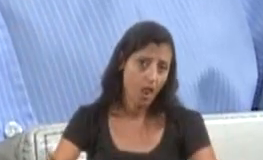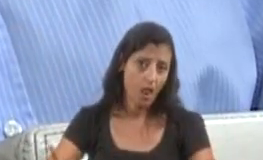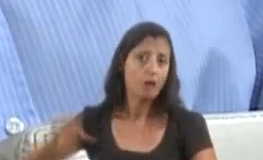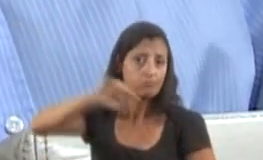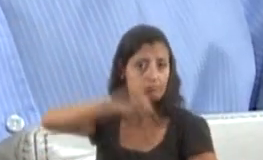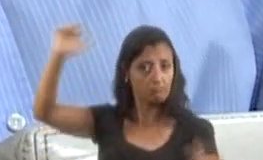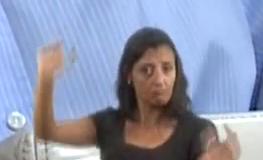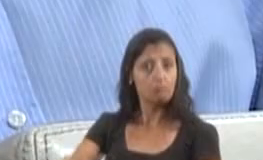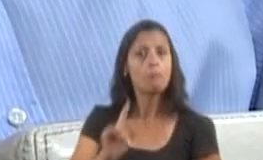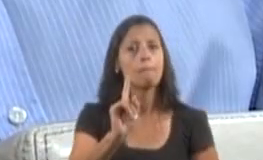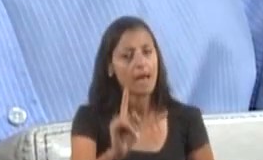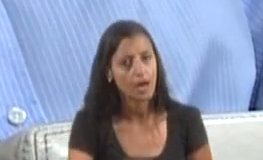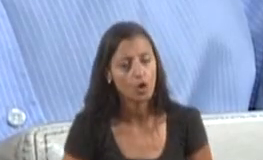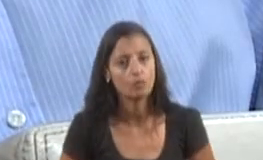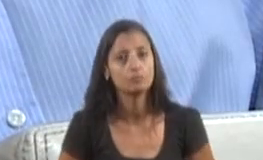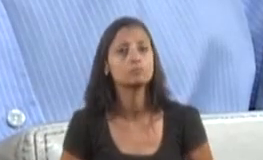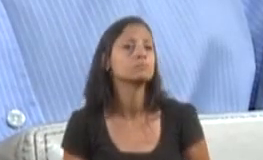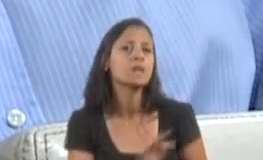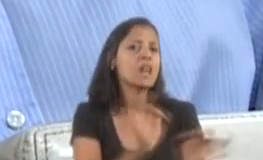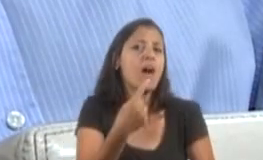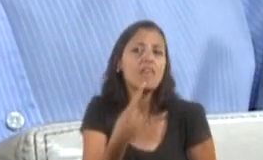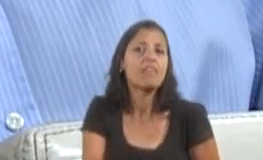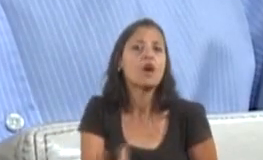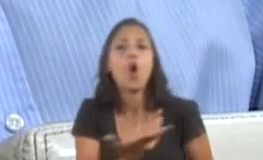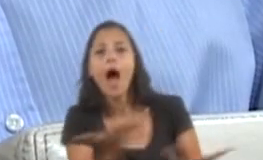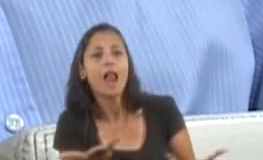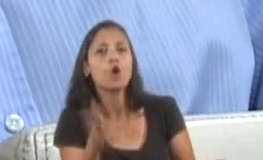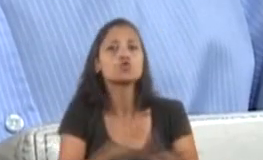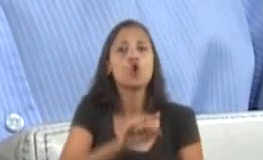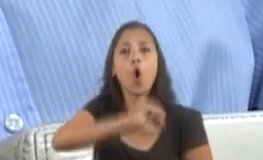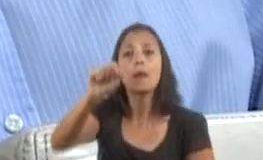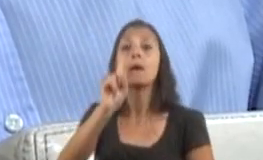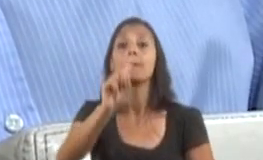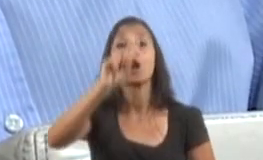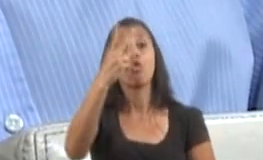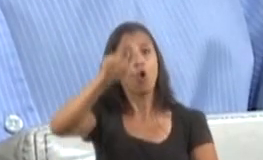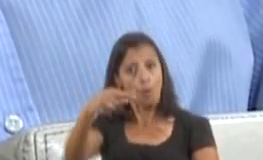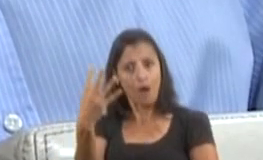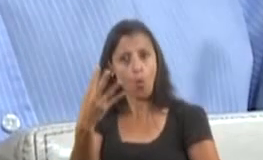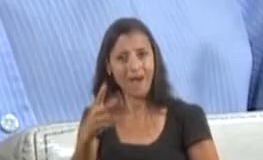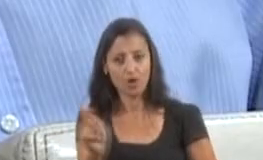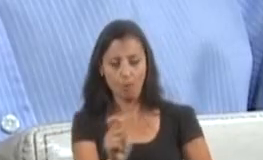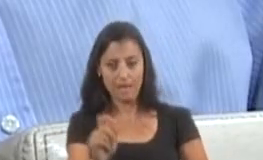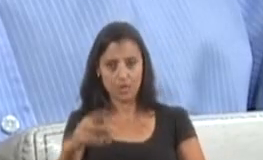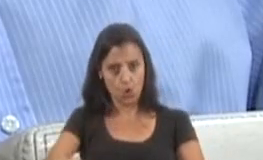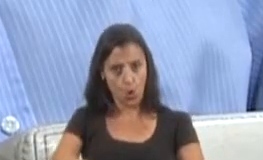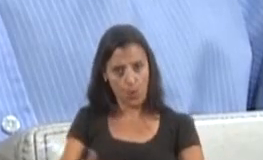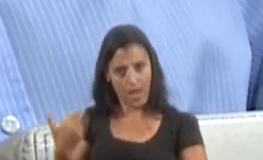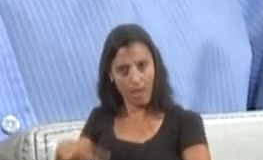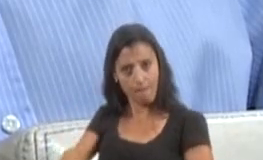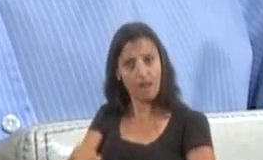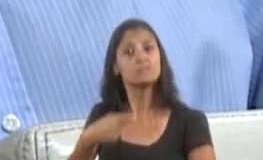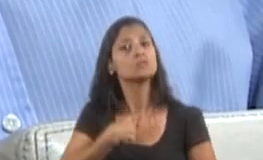que se dio casi fue discutido. Pero el del 2,4 que se dio de noviembre, yo noté